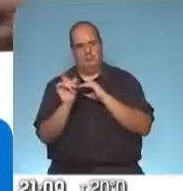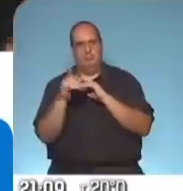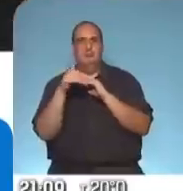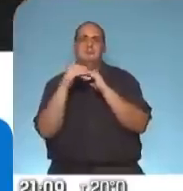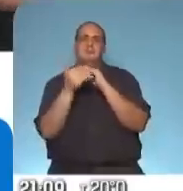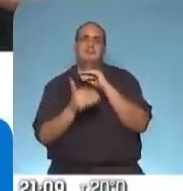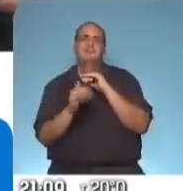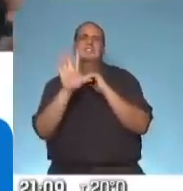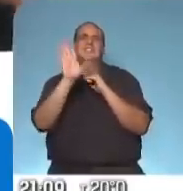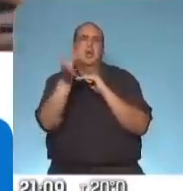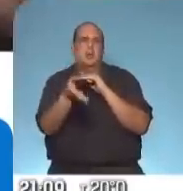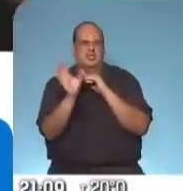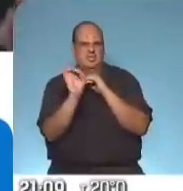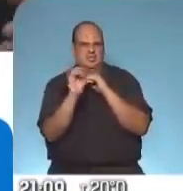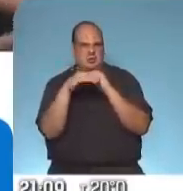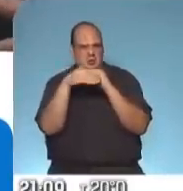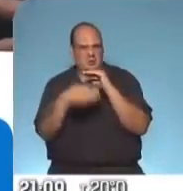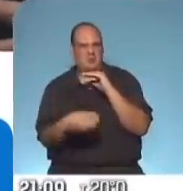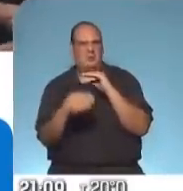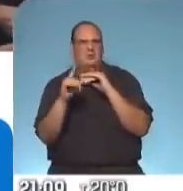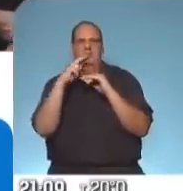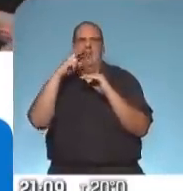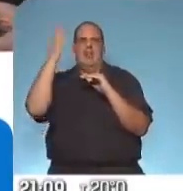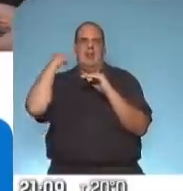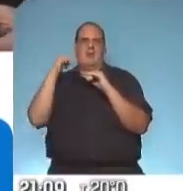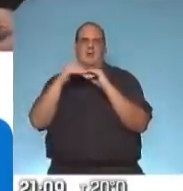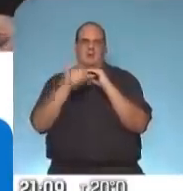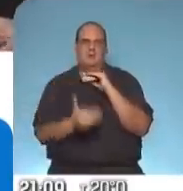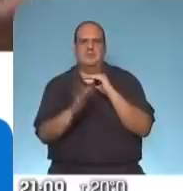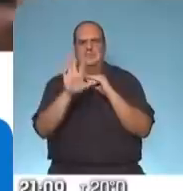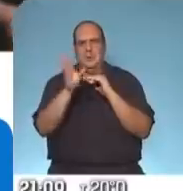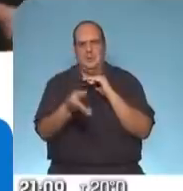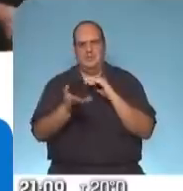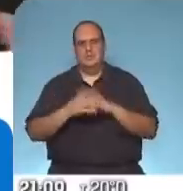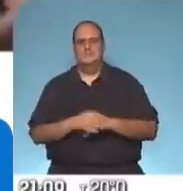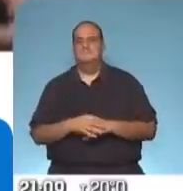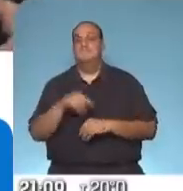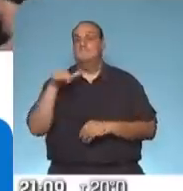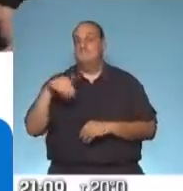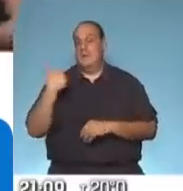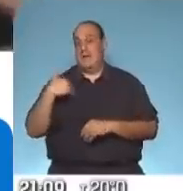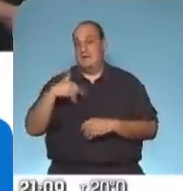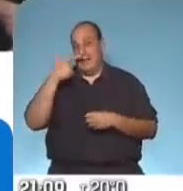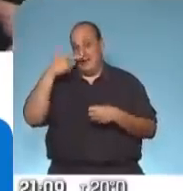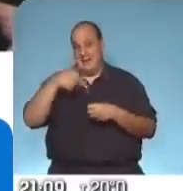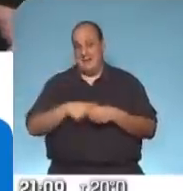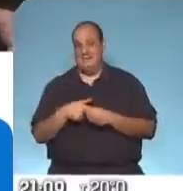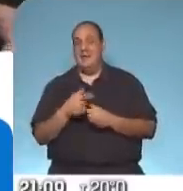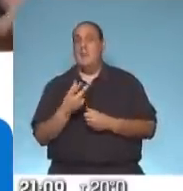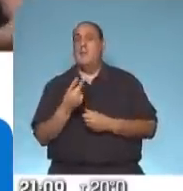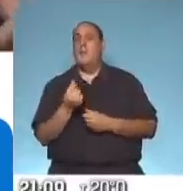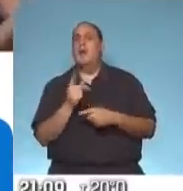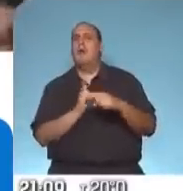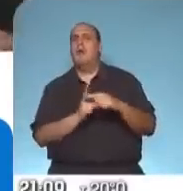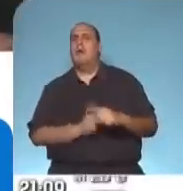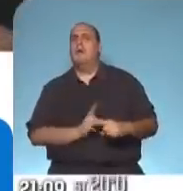tuvo una baja de alrededor del 5% respecto al cierre del viernes. El precio de las naftas en Argentina está calculado en